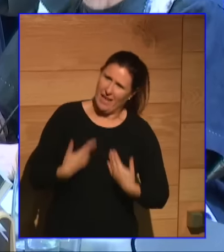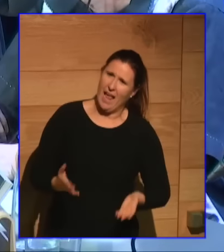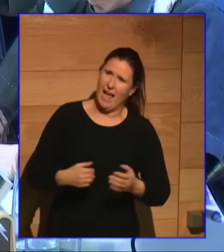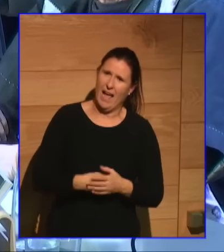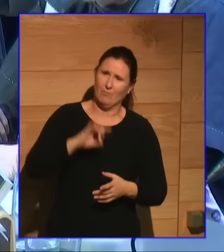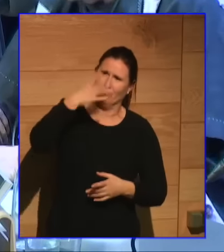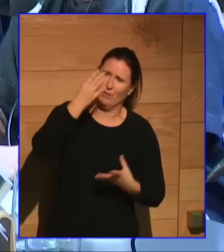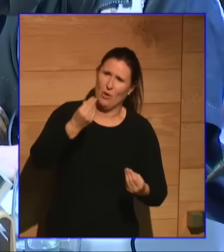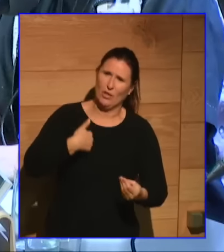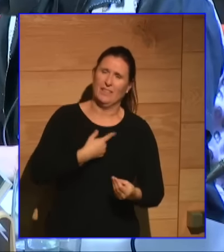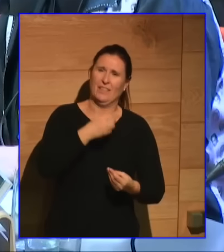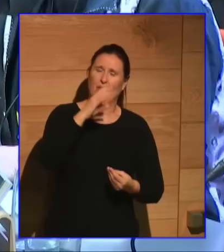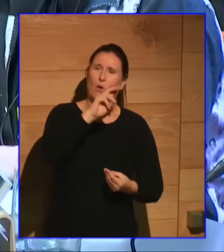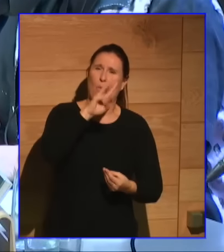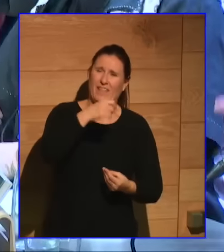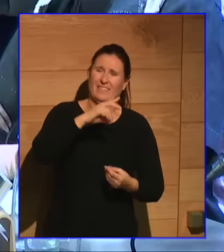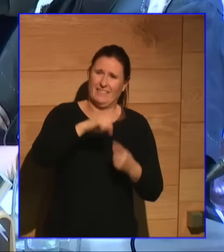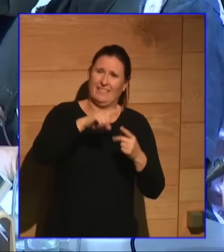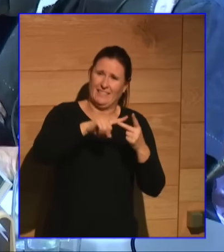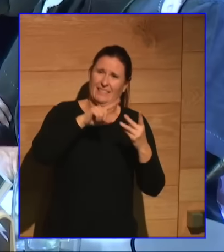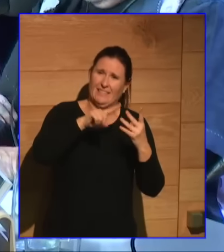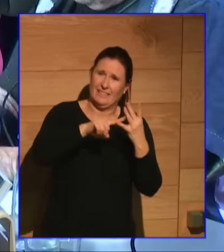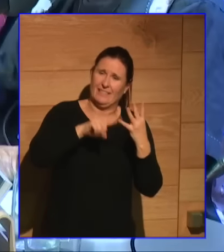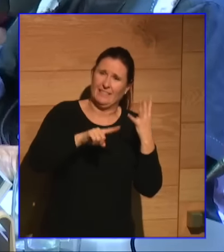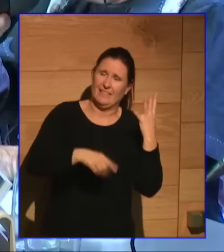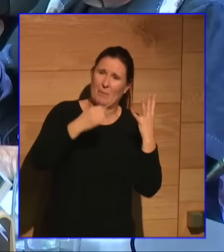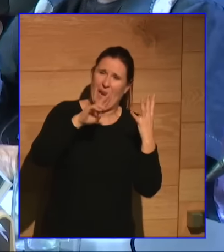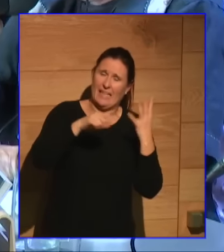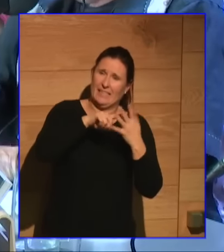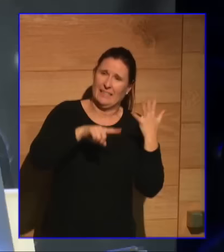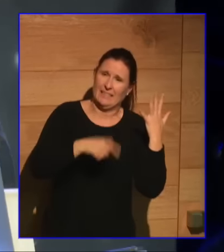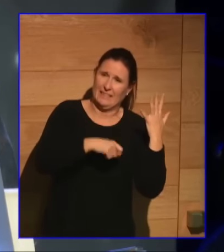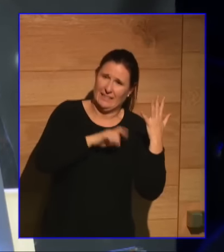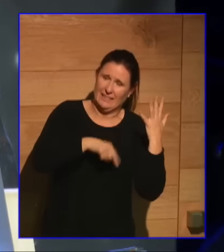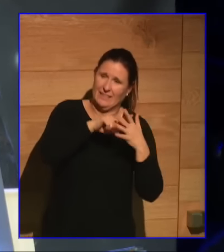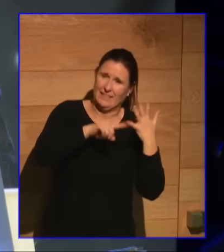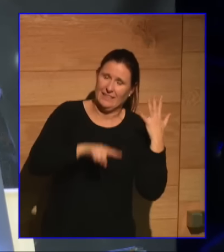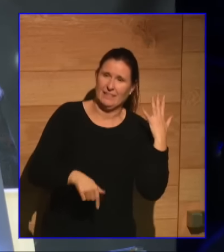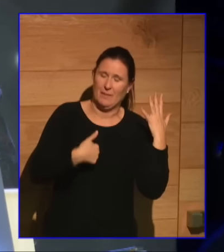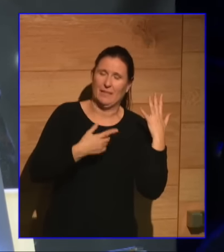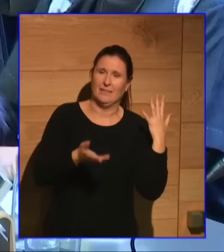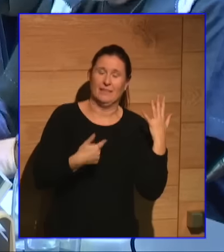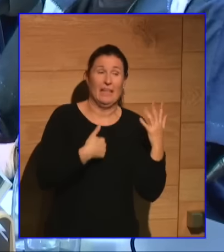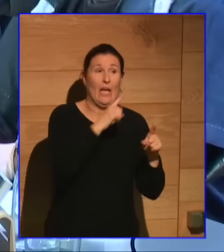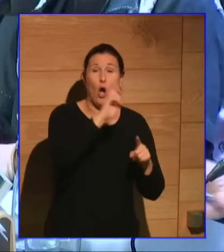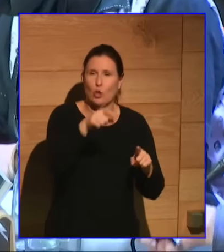Berlanga, eso, John Wayne, Berlanga, mucha gente. Berlanga, estuvo, Berlanga también. Berlanga no, pero estuvo a punto.